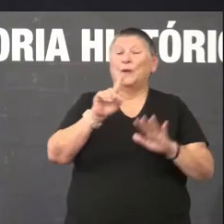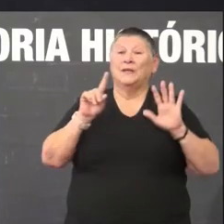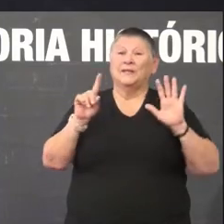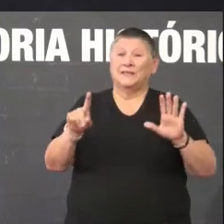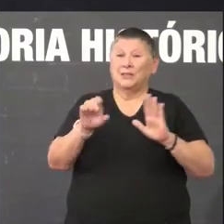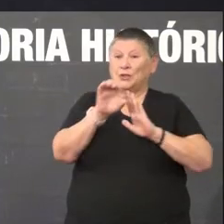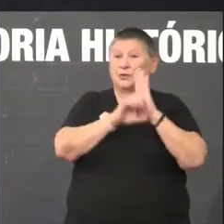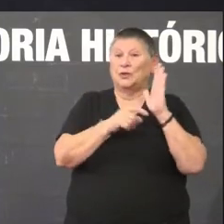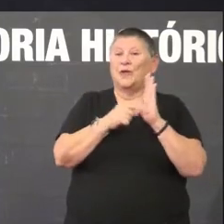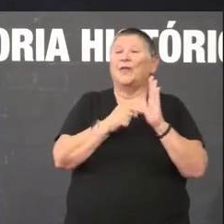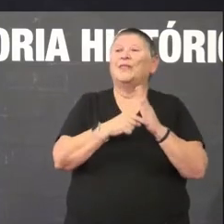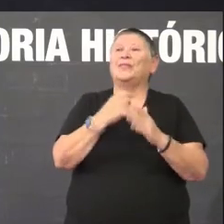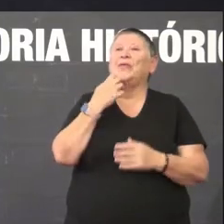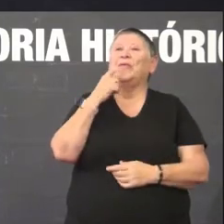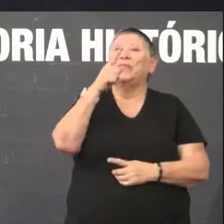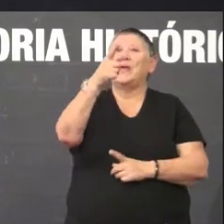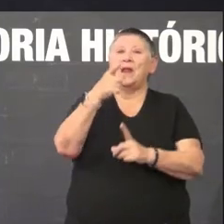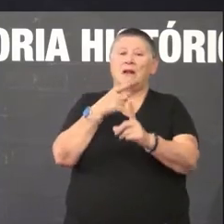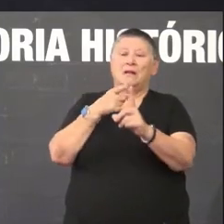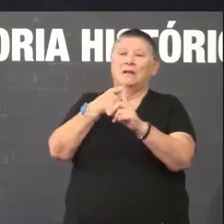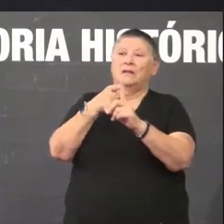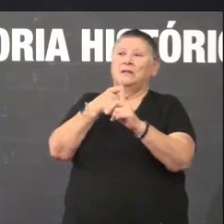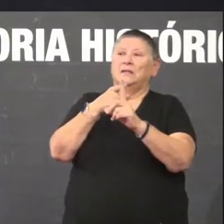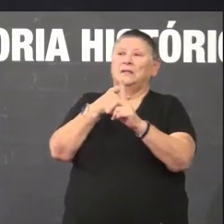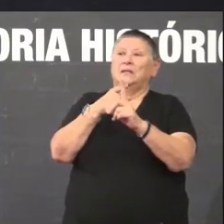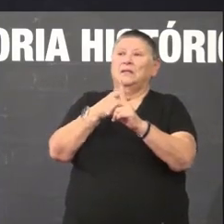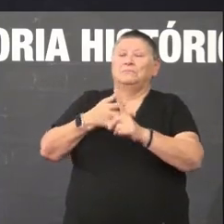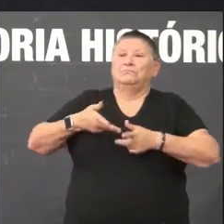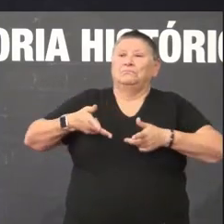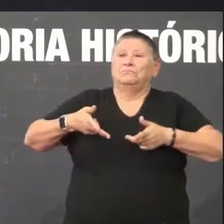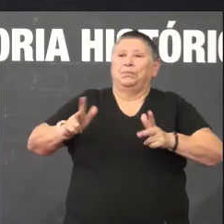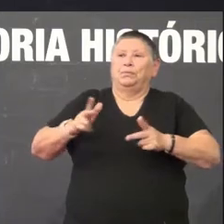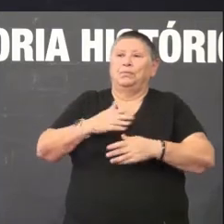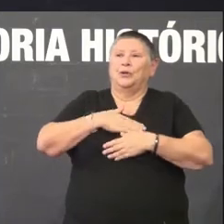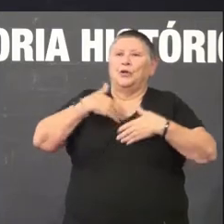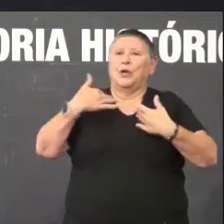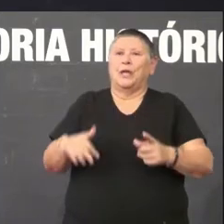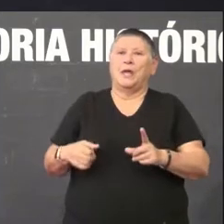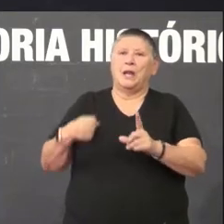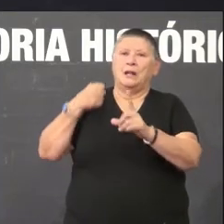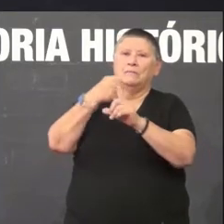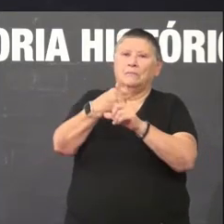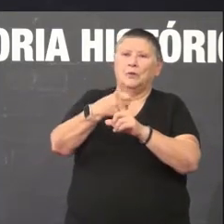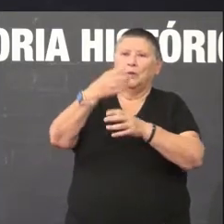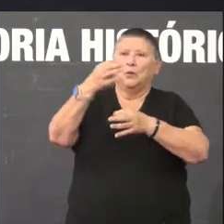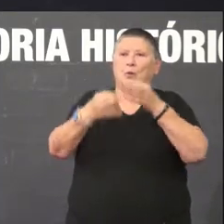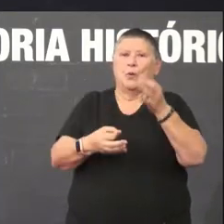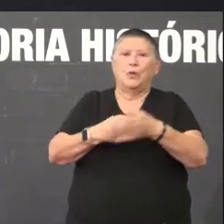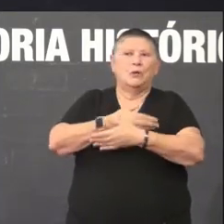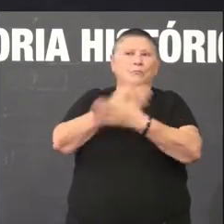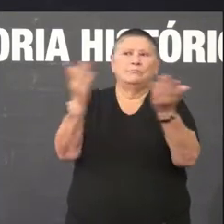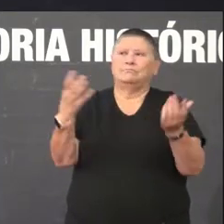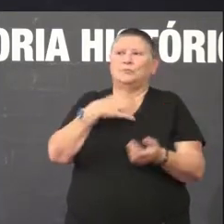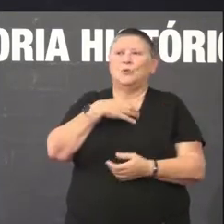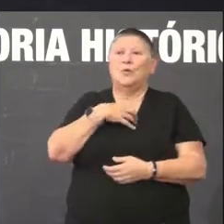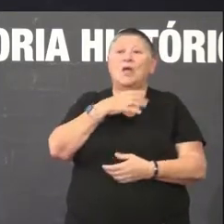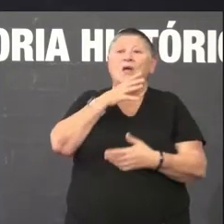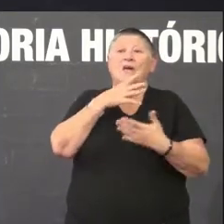de inviolabilidade, de inmunidade, e todos vemos a onde conduce